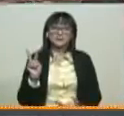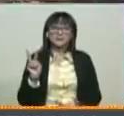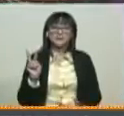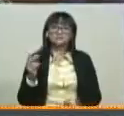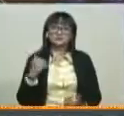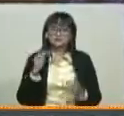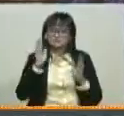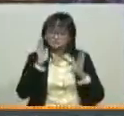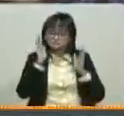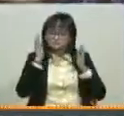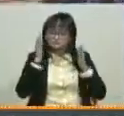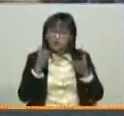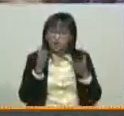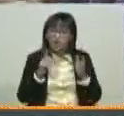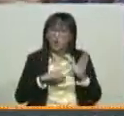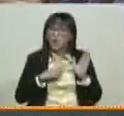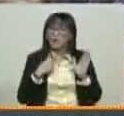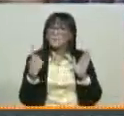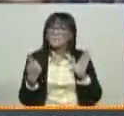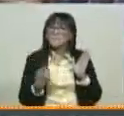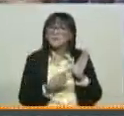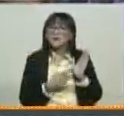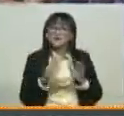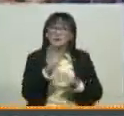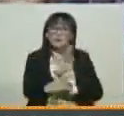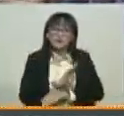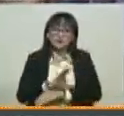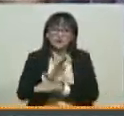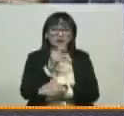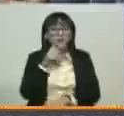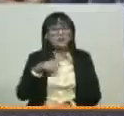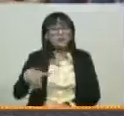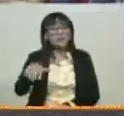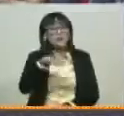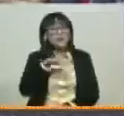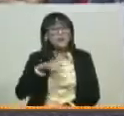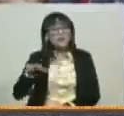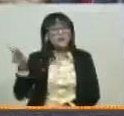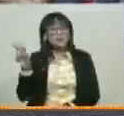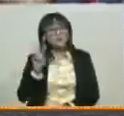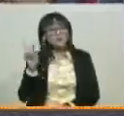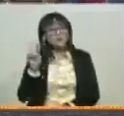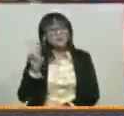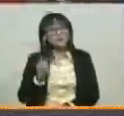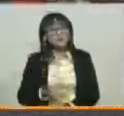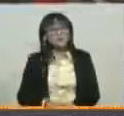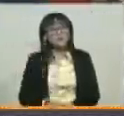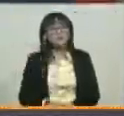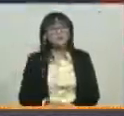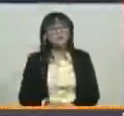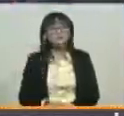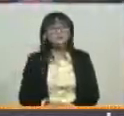dedicaré de cuerpo entero a proteger al pueblo de Venezuela, Trujillo.